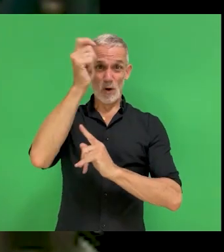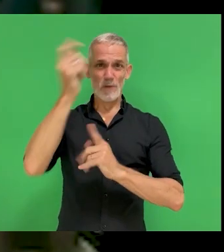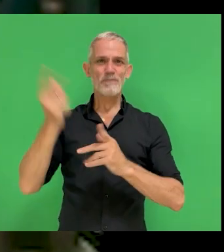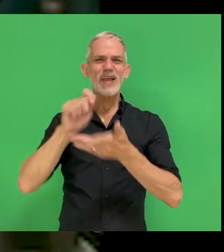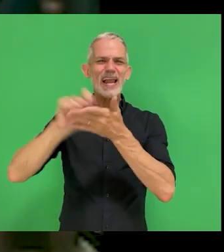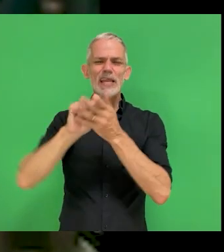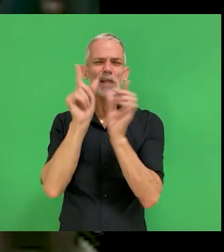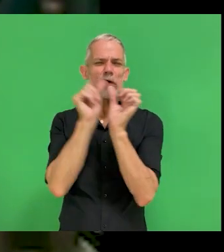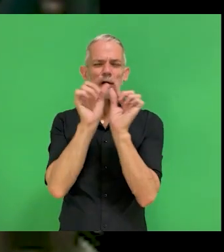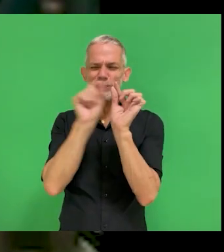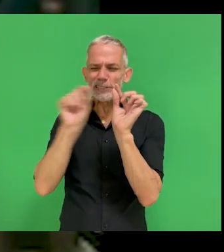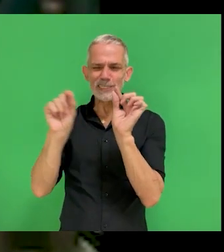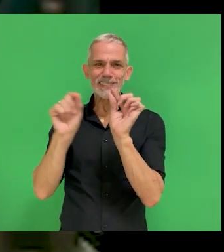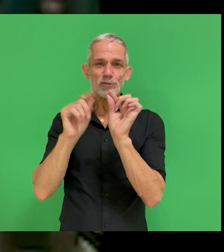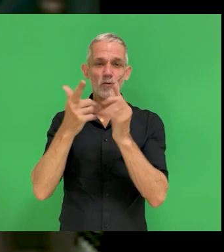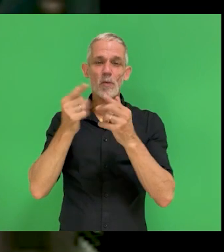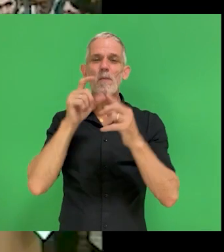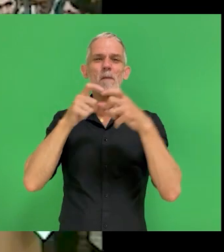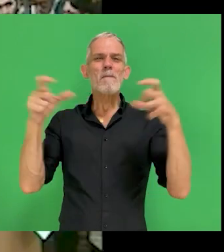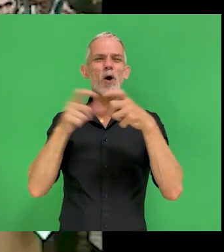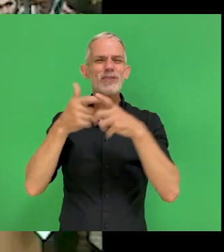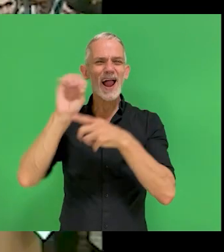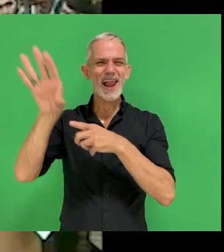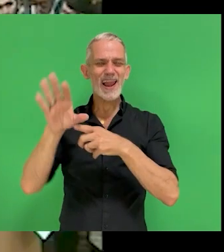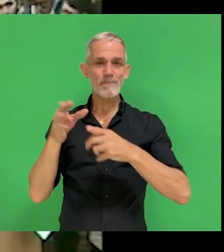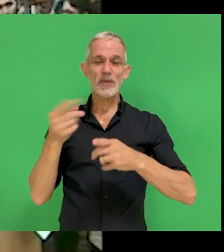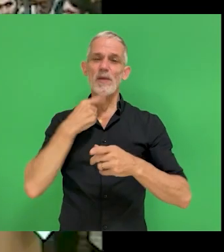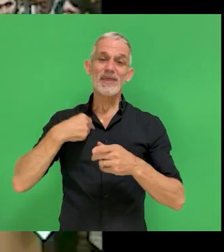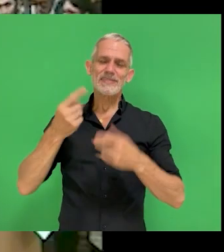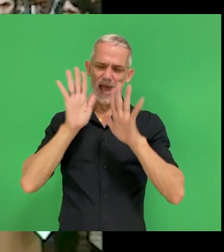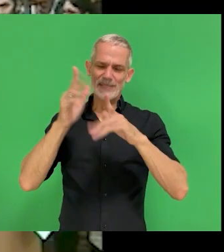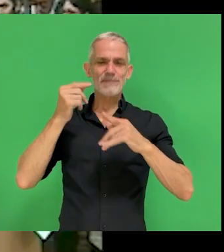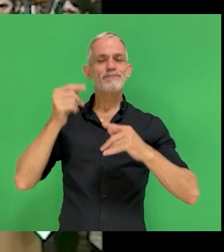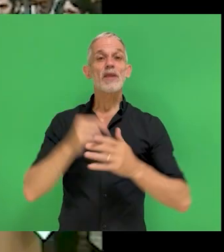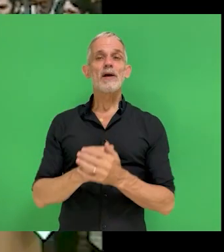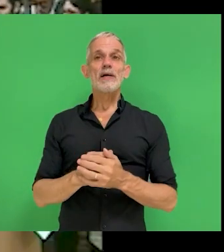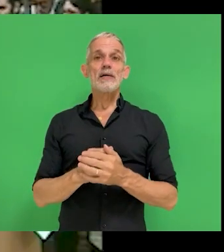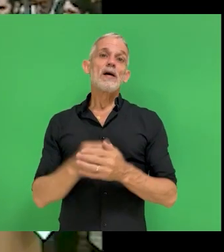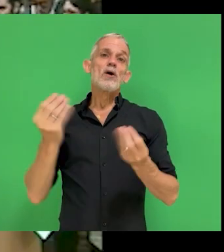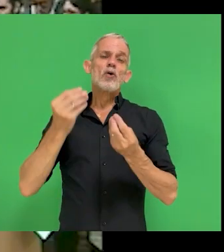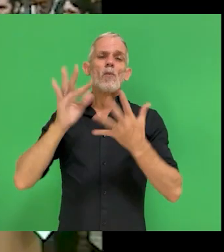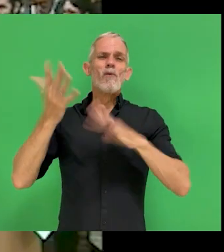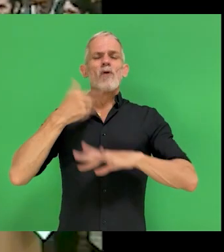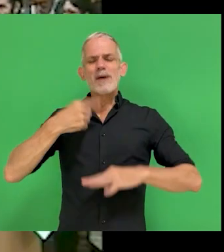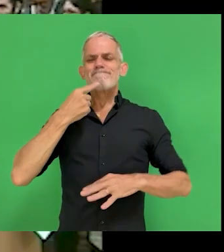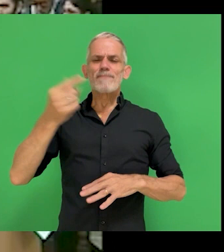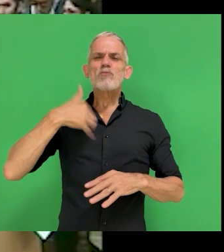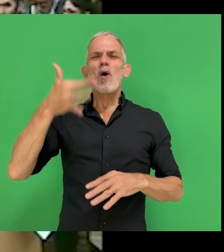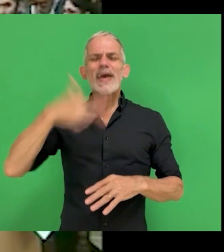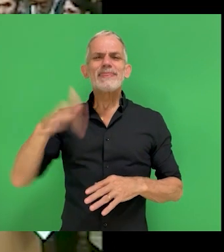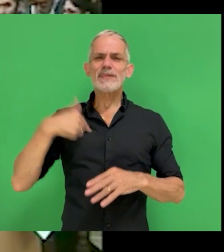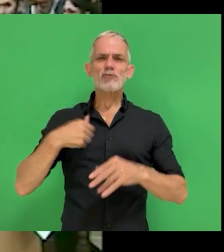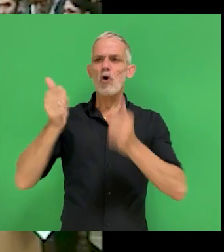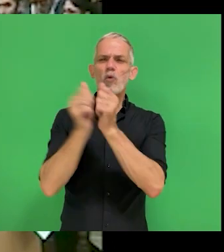letra muy apretada en este caso, como una especie de postal. Él me decía cosas como esta: ¿qué puedo hacer para que entiendas por qué no estoy ahora con